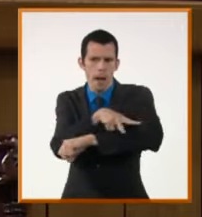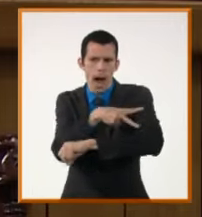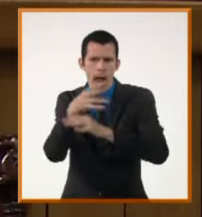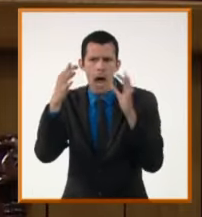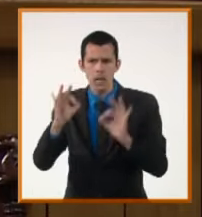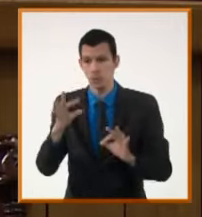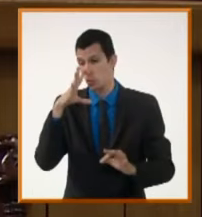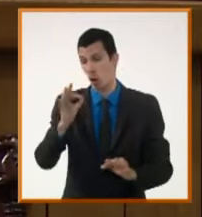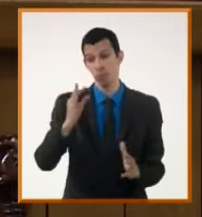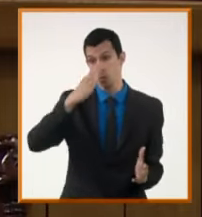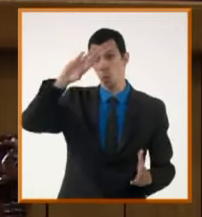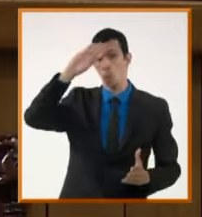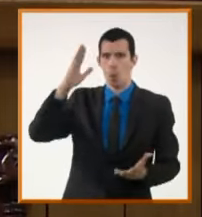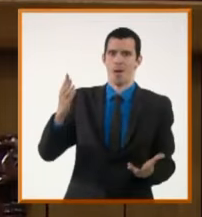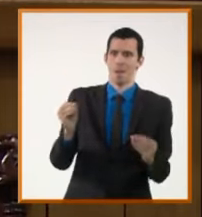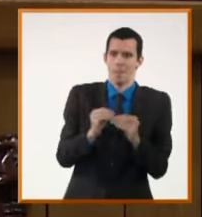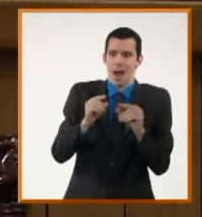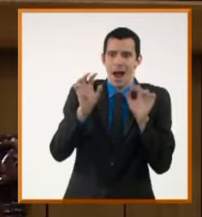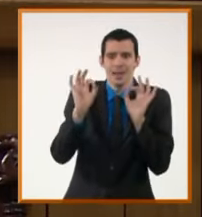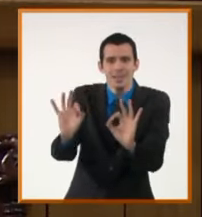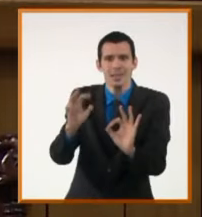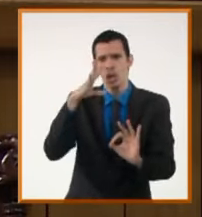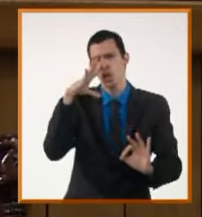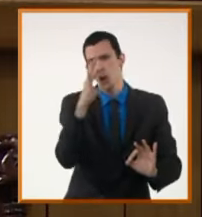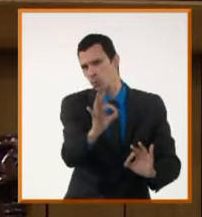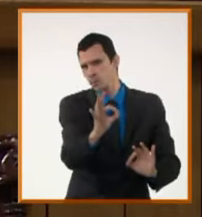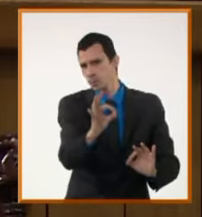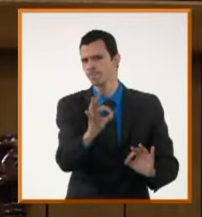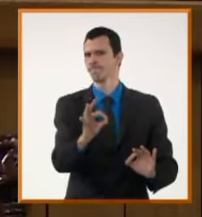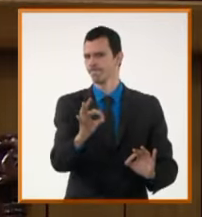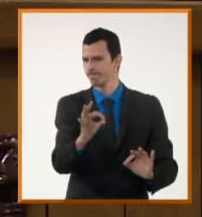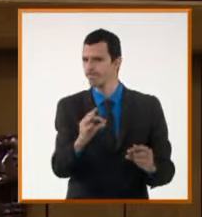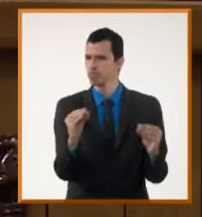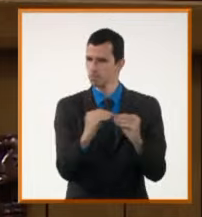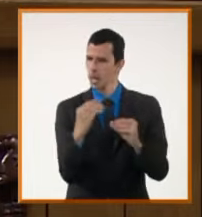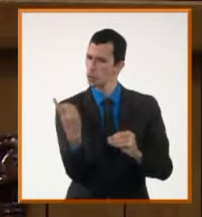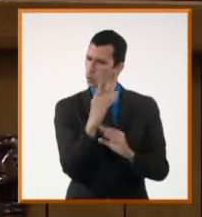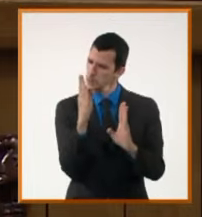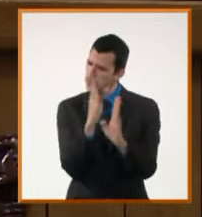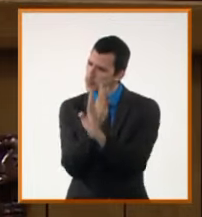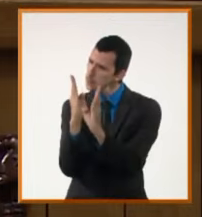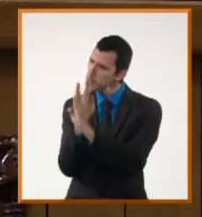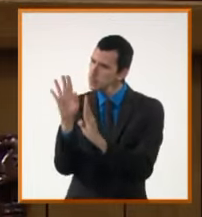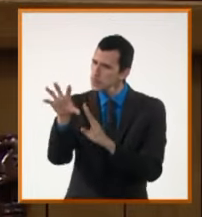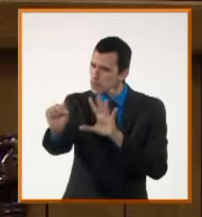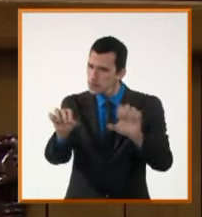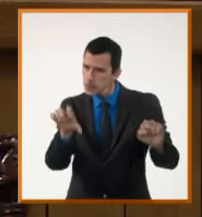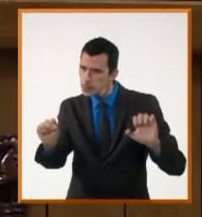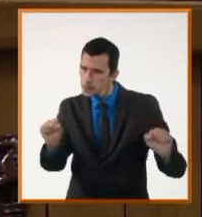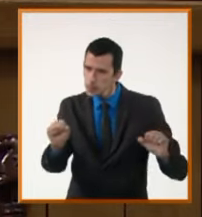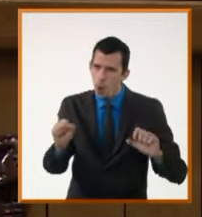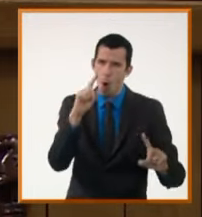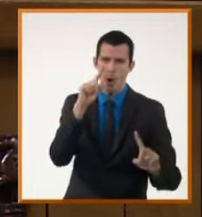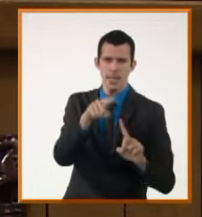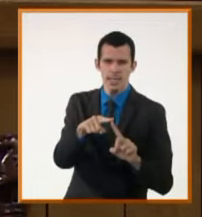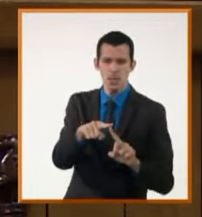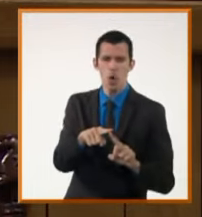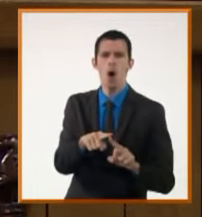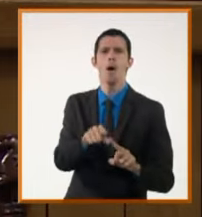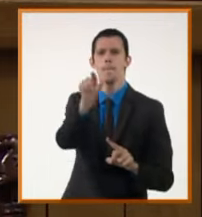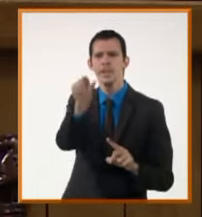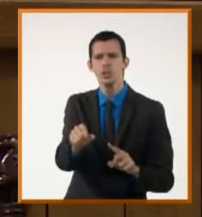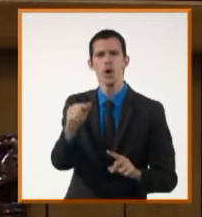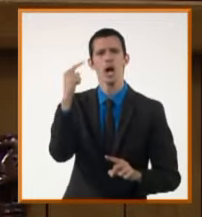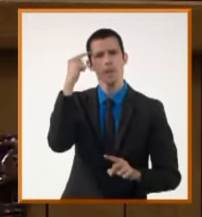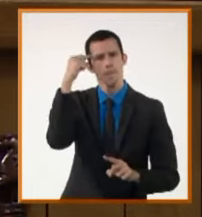precios, para que tengan las utilidades razonables y que esté en beneficio de la población. Y en eso tenemos también que ser